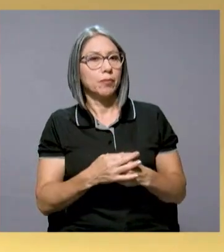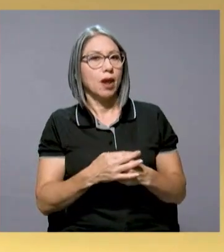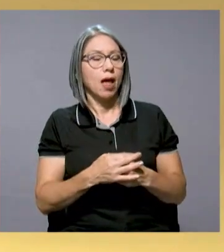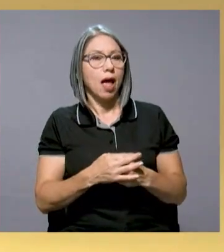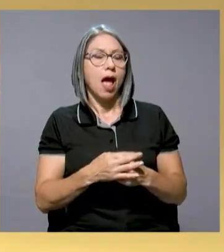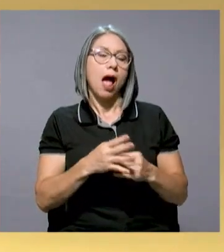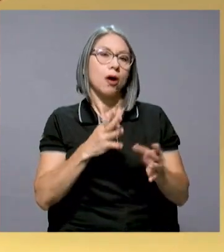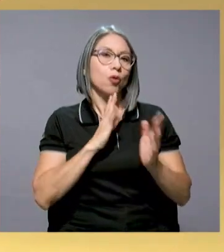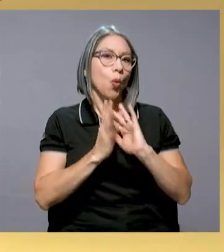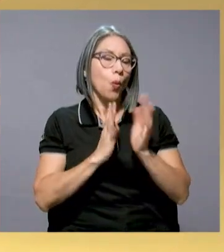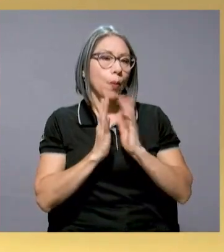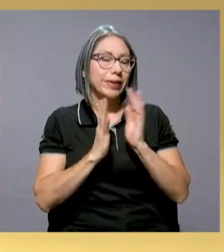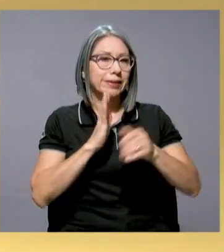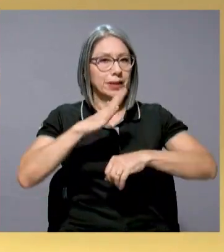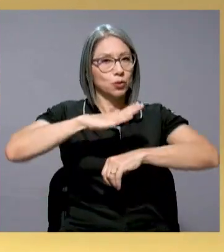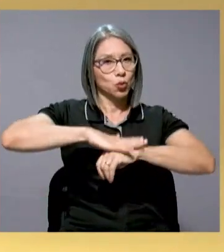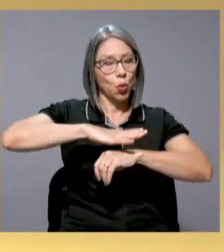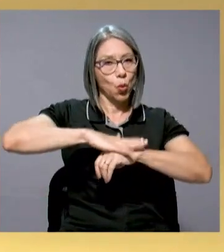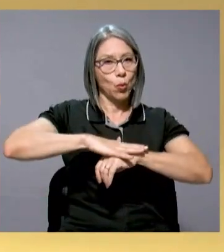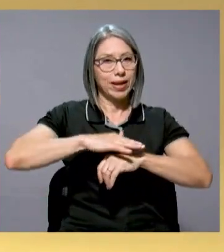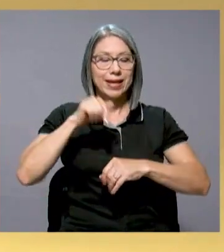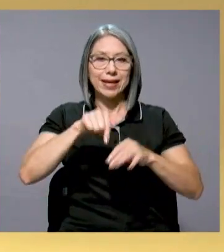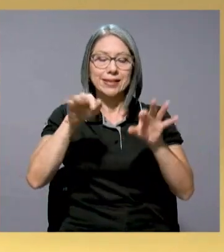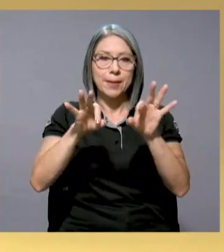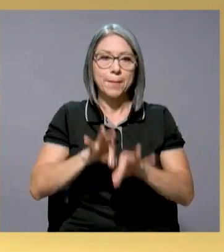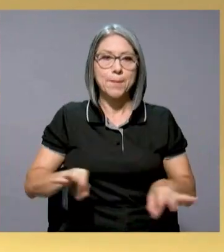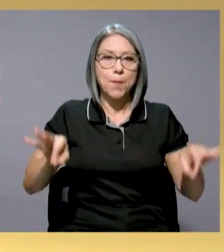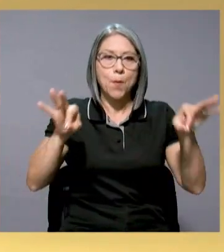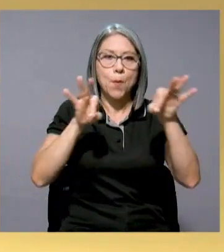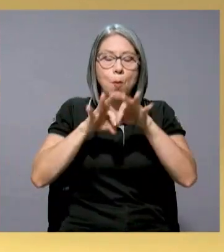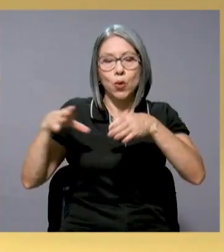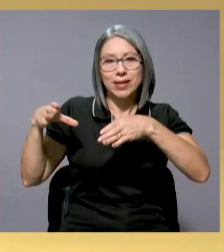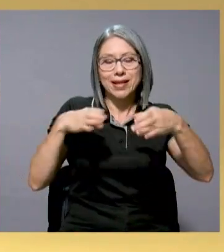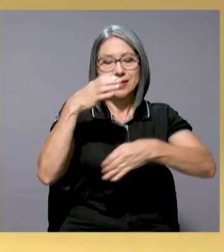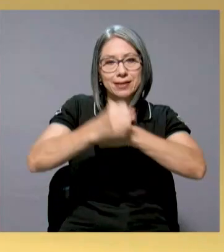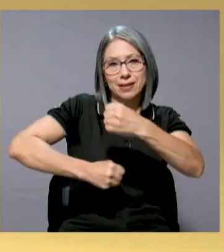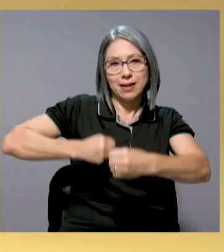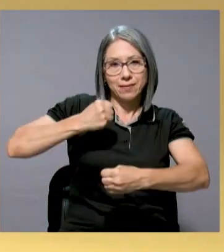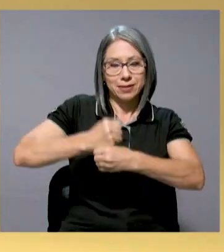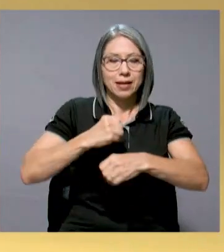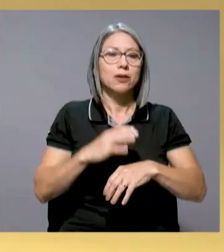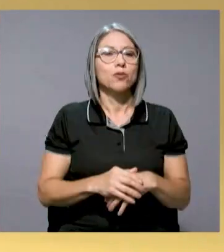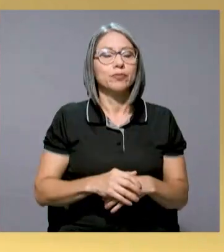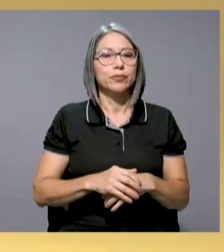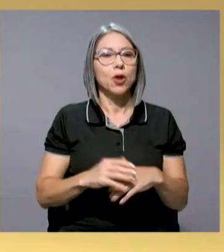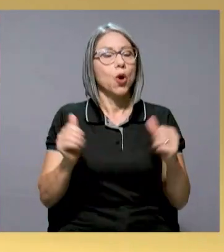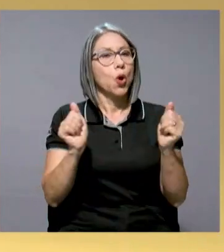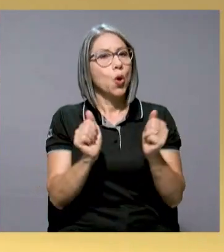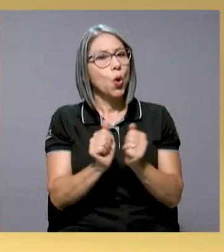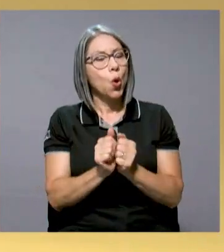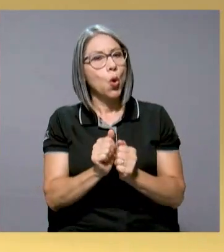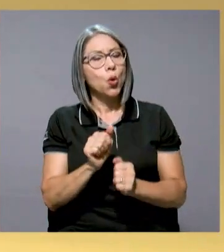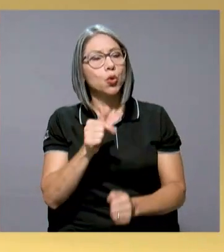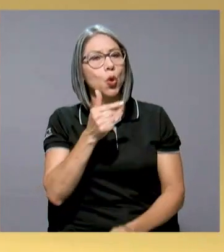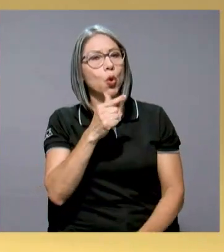venir a conversar sobre este importante aniversario. Con don Gustavo